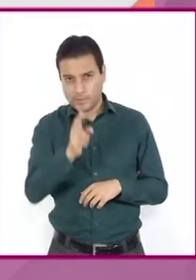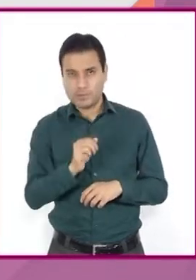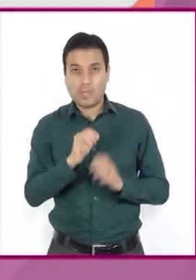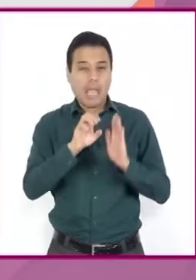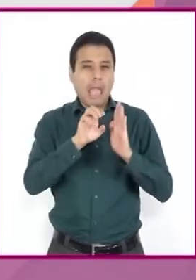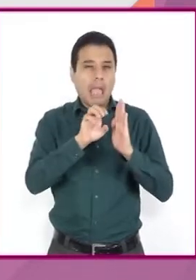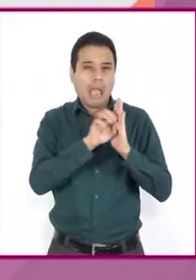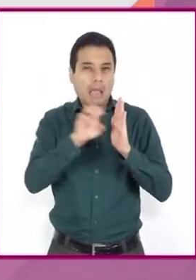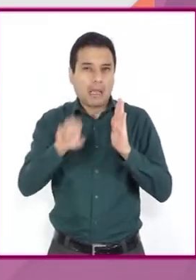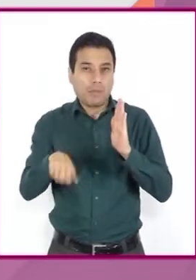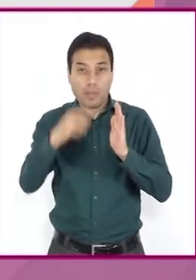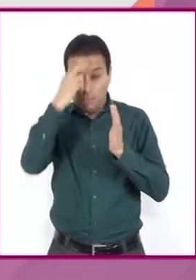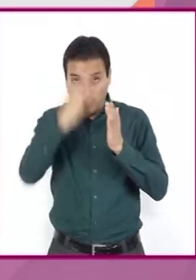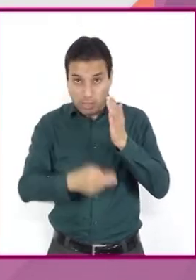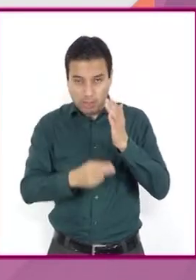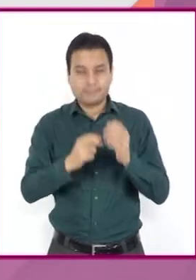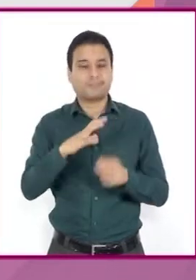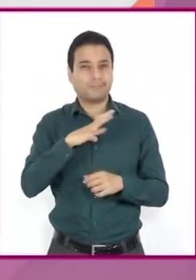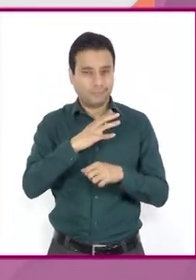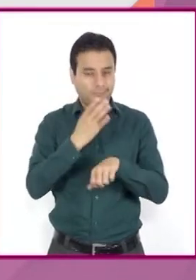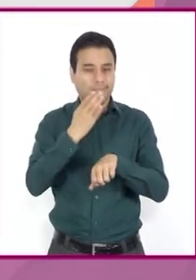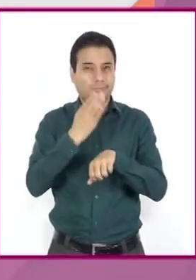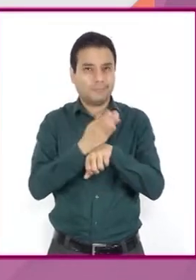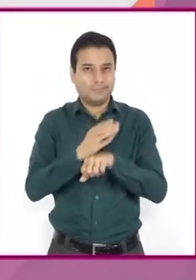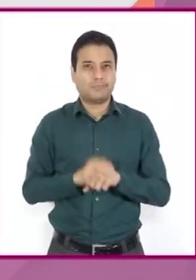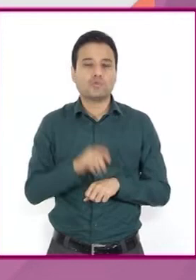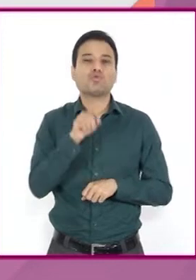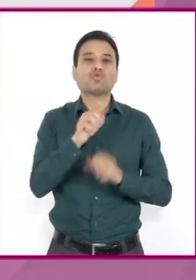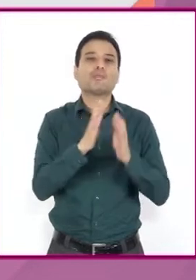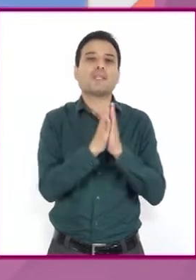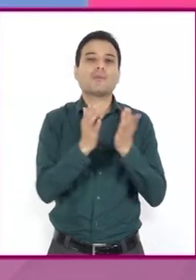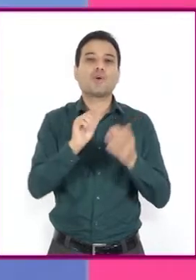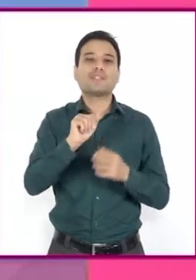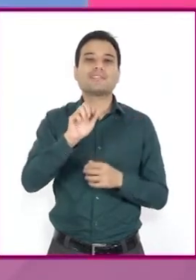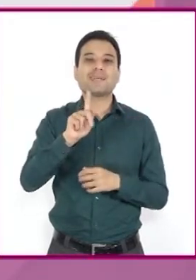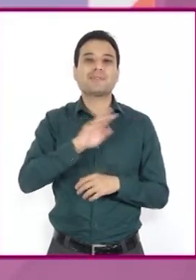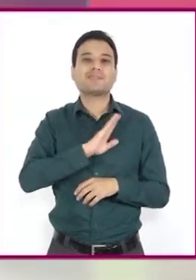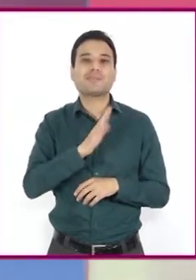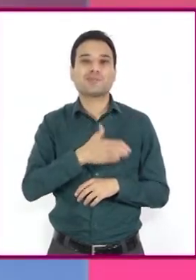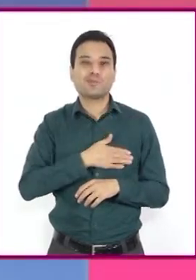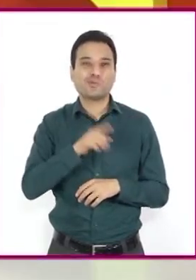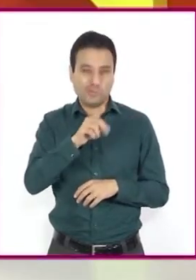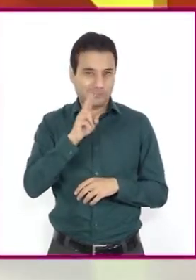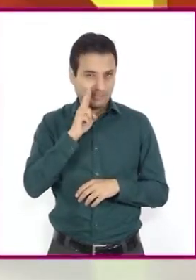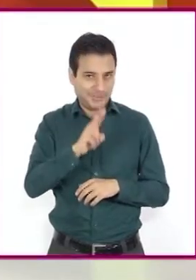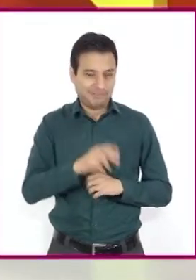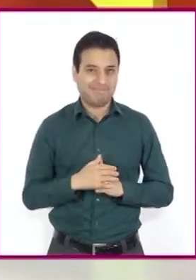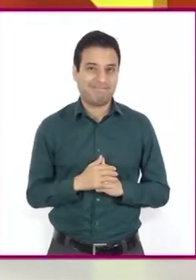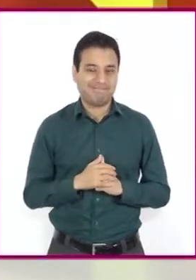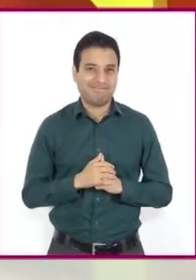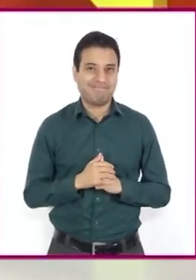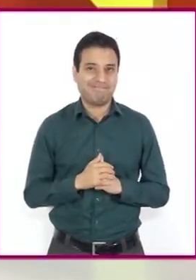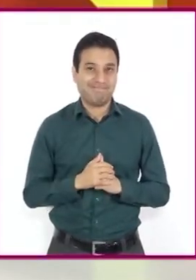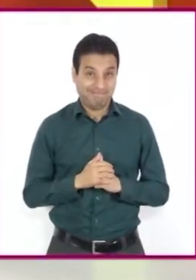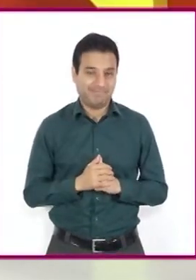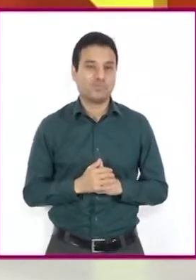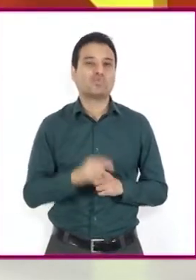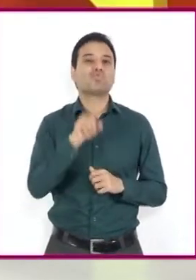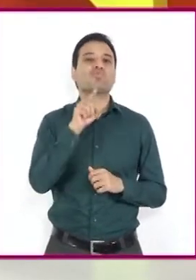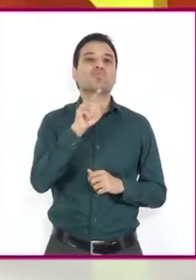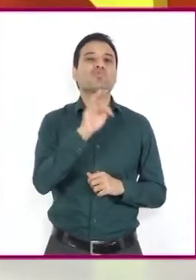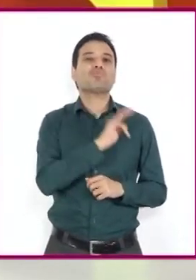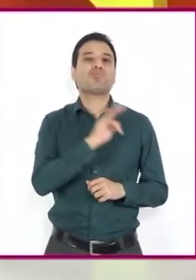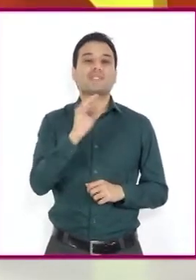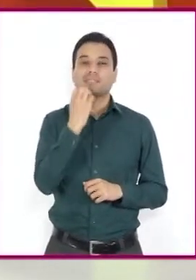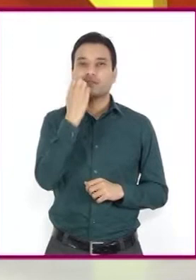Les sugiero que consulten en su libro de texto de lengua materna el aprendizaje esperado. Participa en la elaboración del